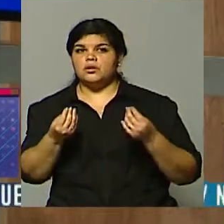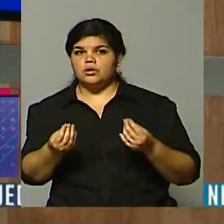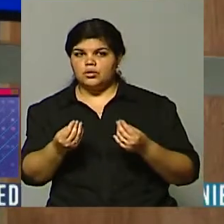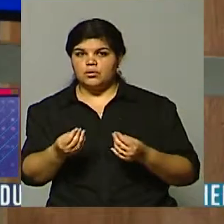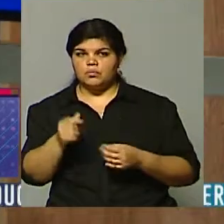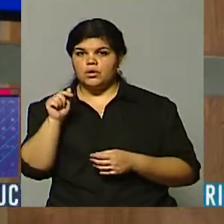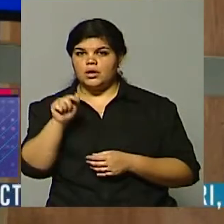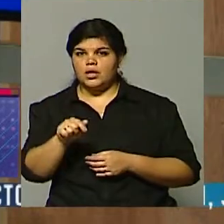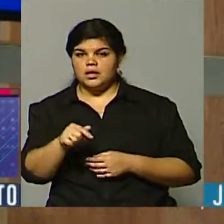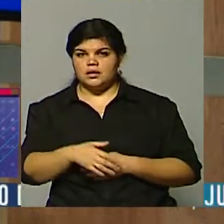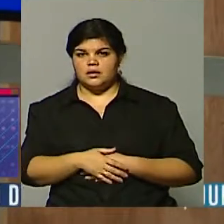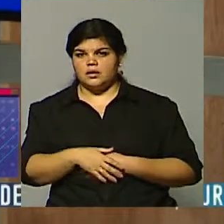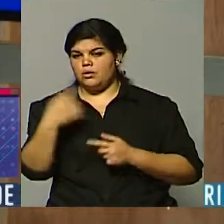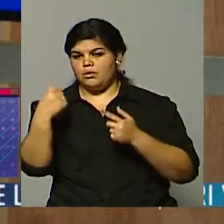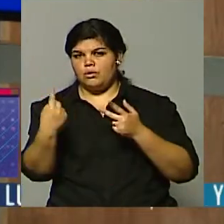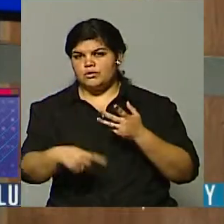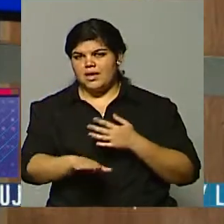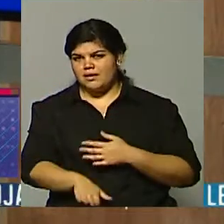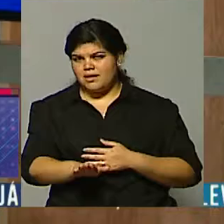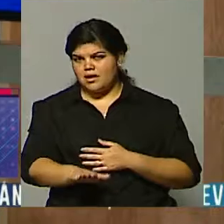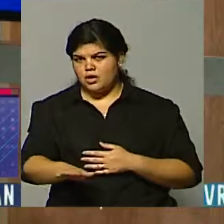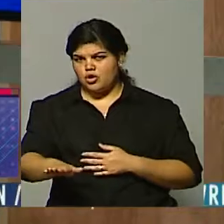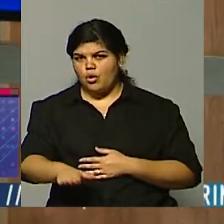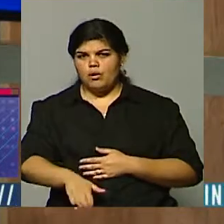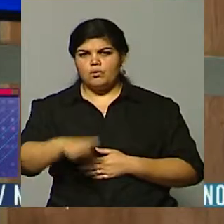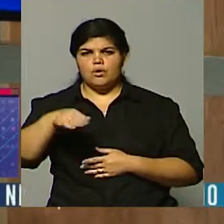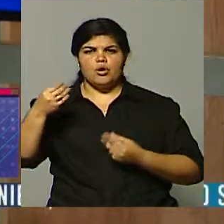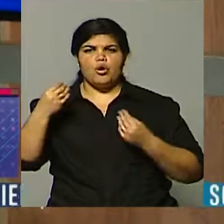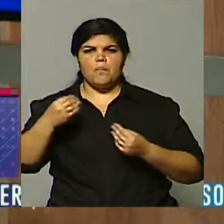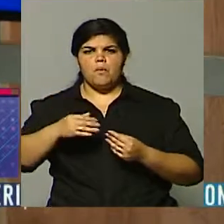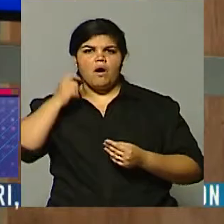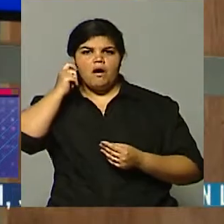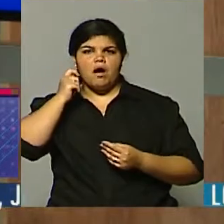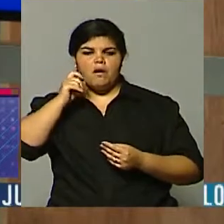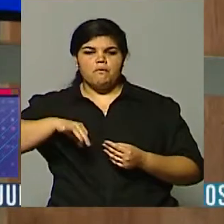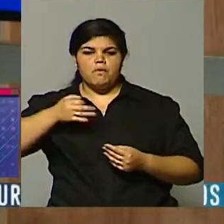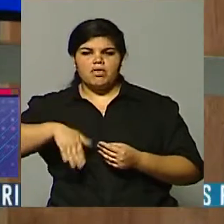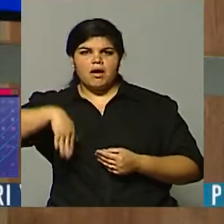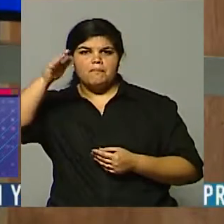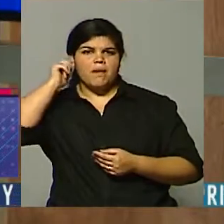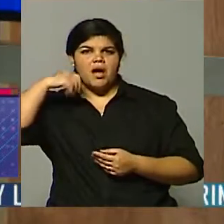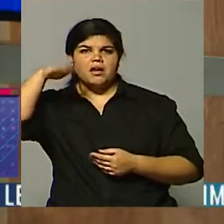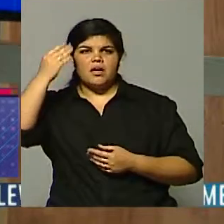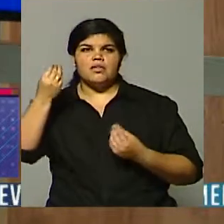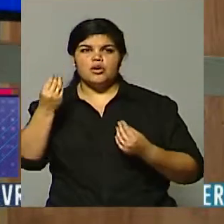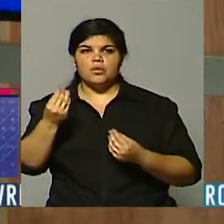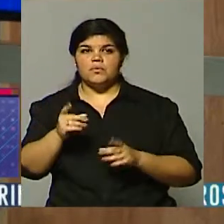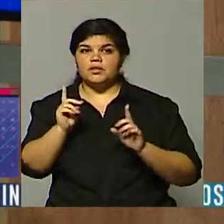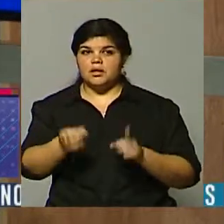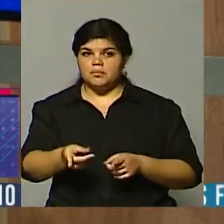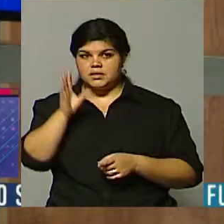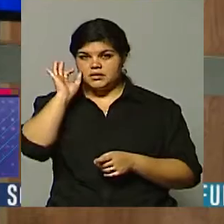vida todos los sucesos de su infancia y también para contarnos su relación con una niña llamada